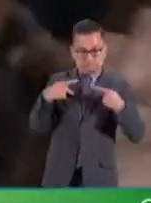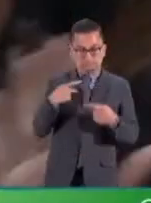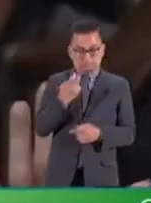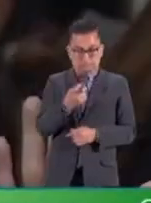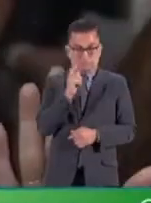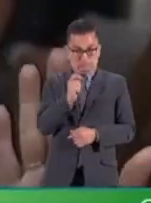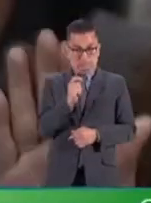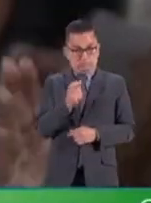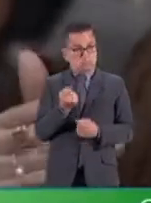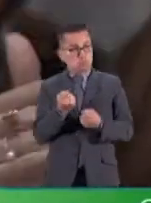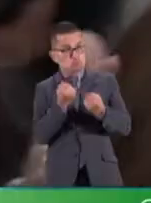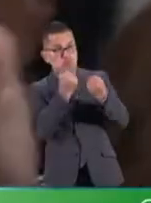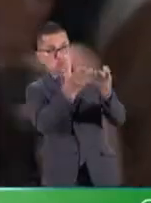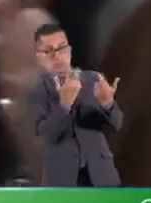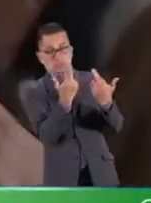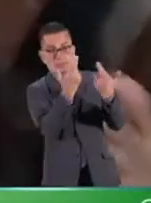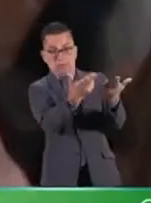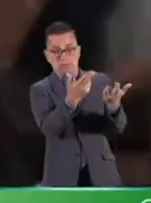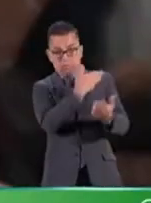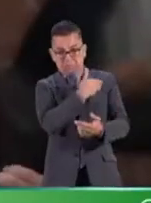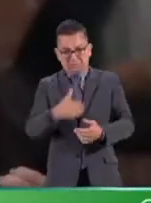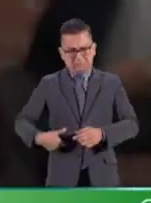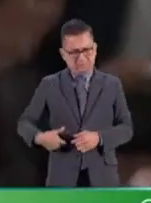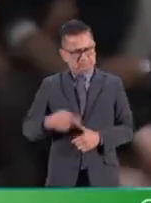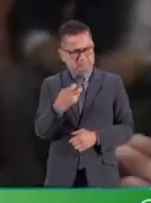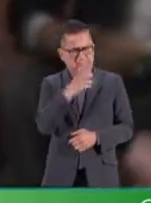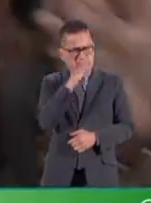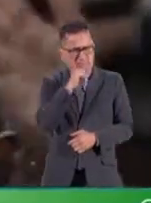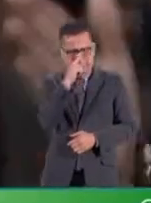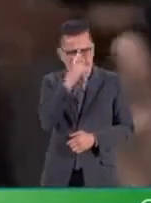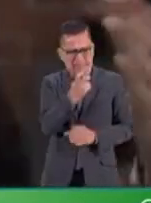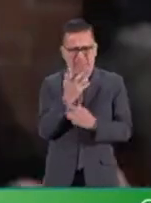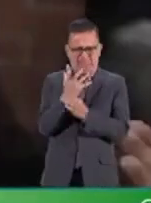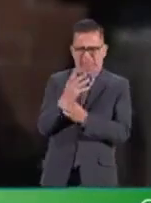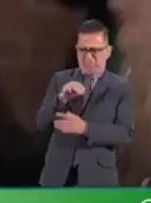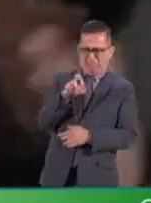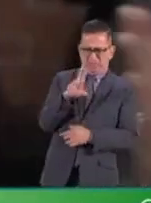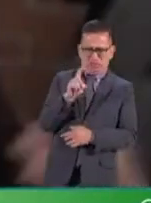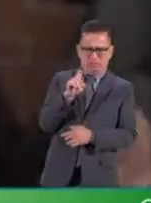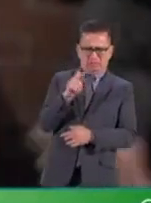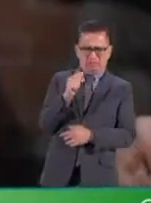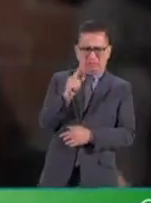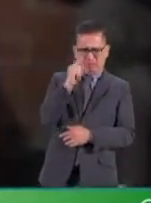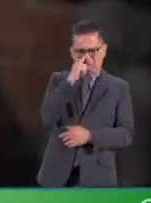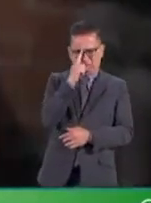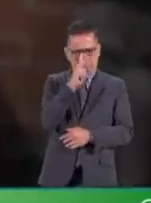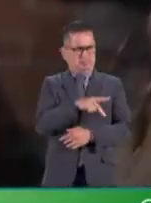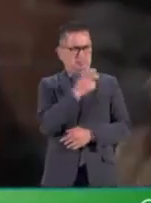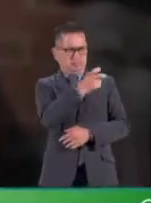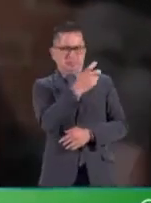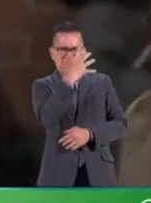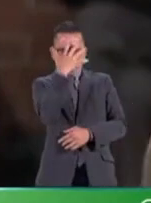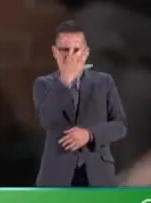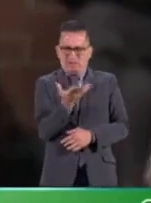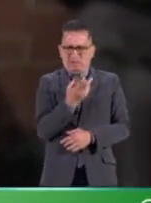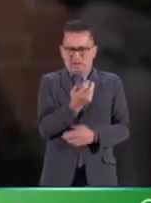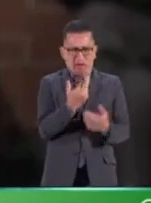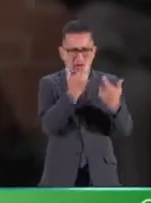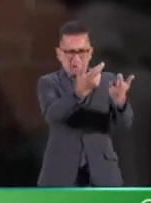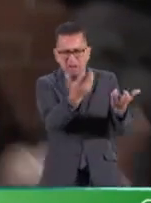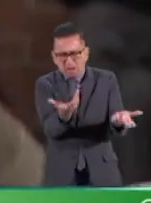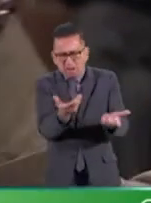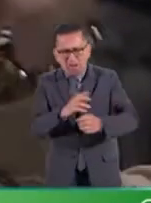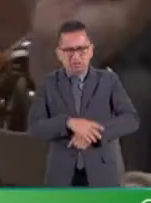un regalo para el presidente. Como lo dijo Mario Delgado, debería darle vergüenza a él y a quienes piensen eso, porque las y